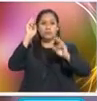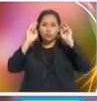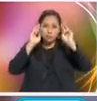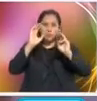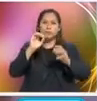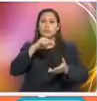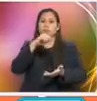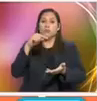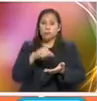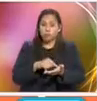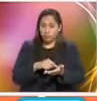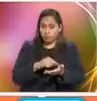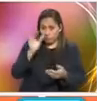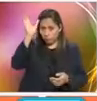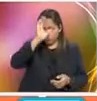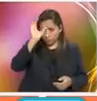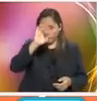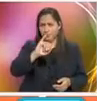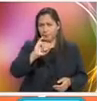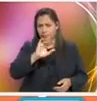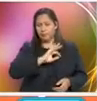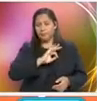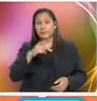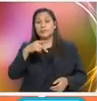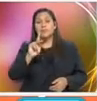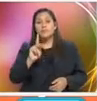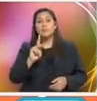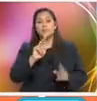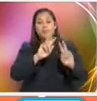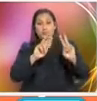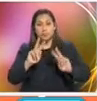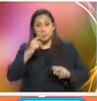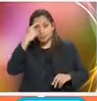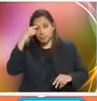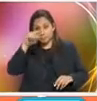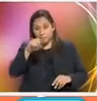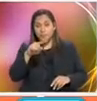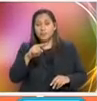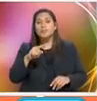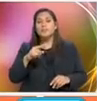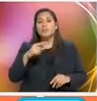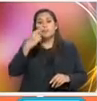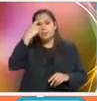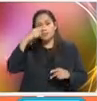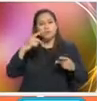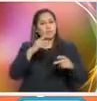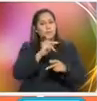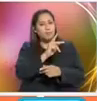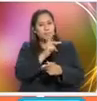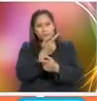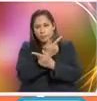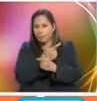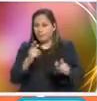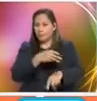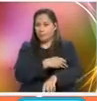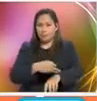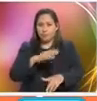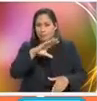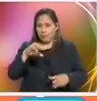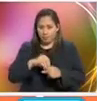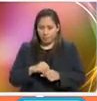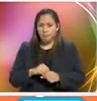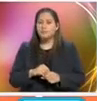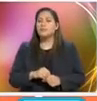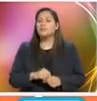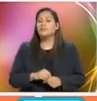los recintos patrimoniales, pero bueno, la vocación de Un Verano para Ti es que sea dirigido a público familiar, ¿no? Que además